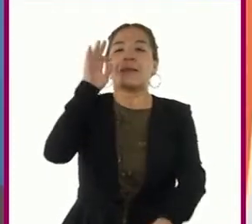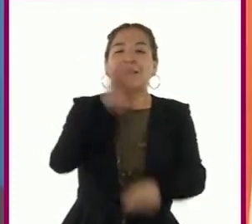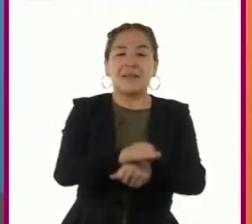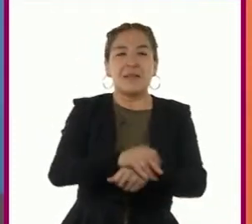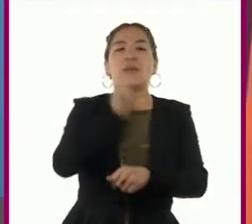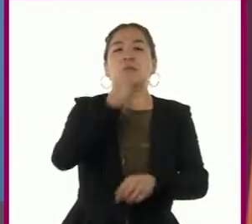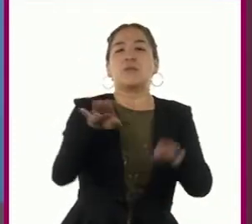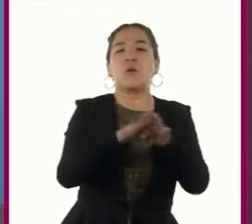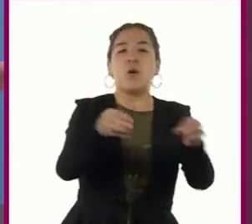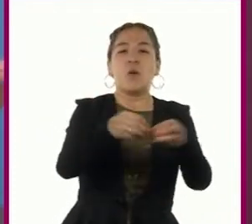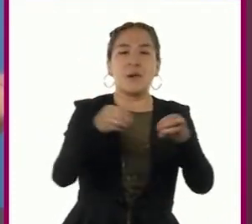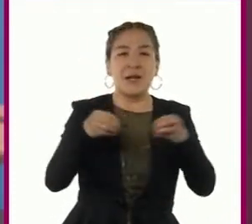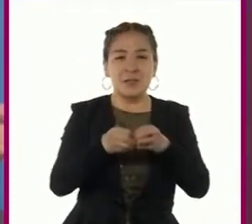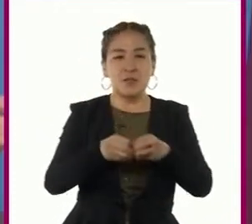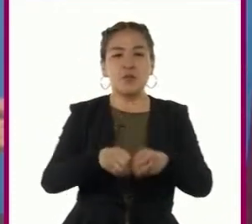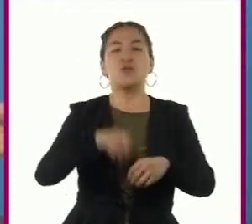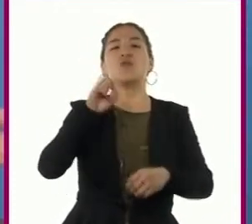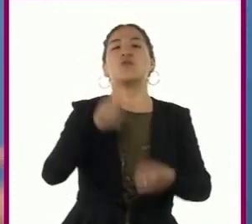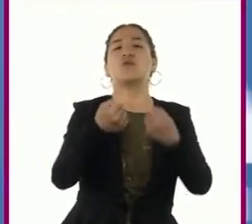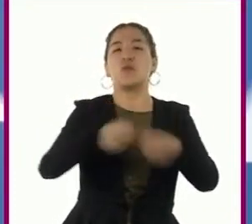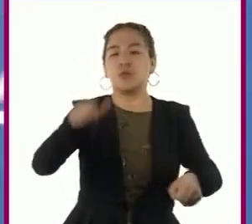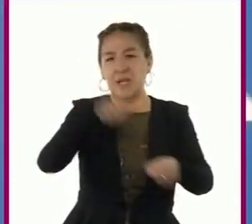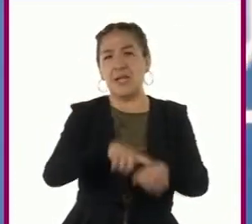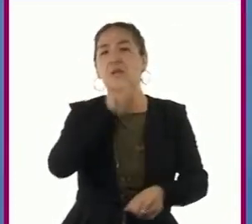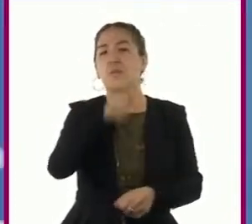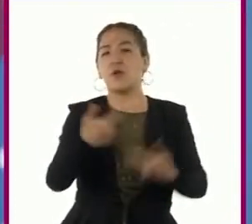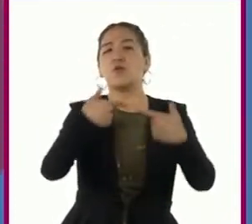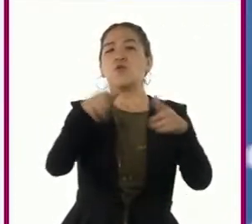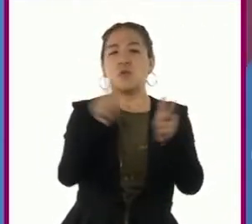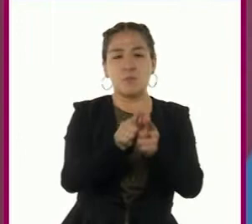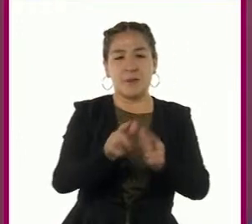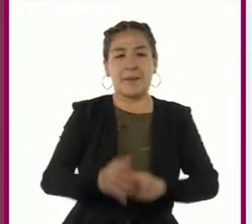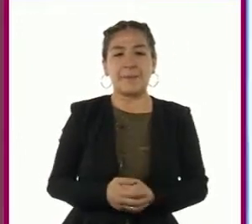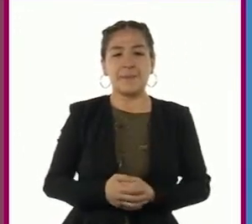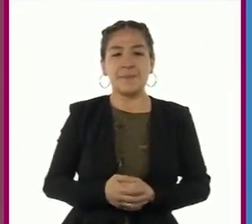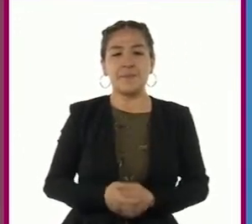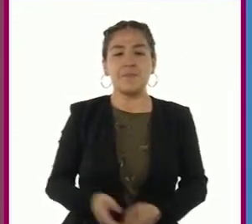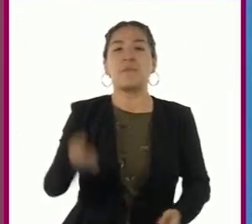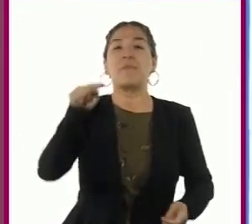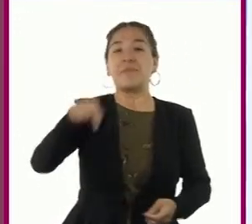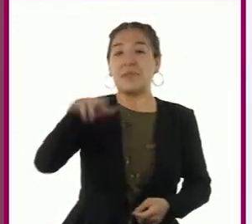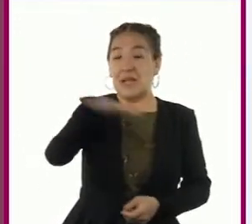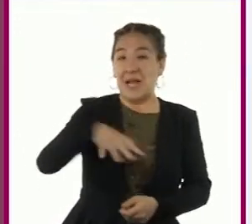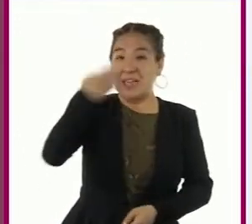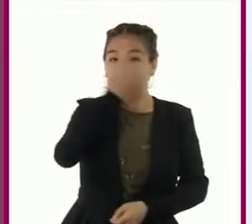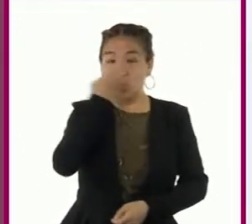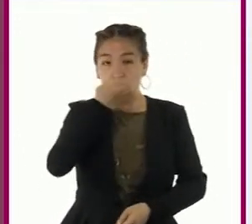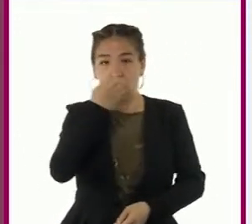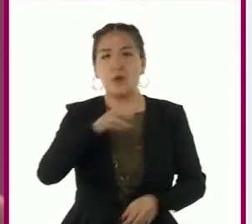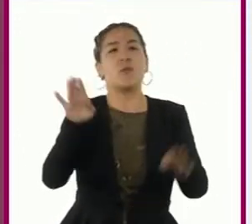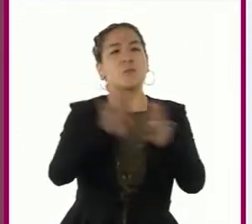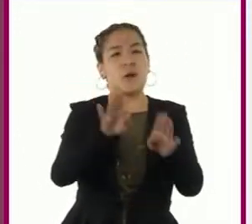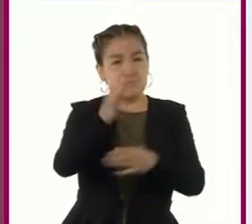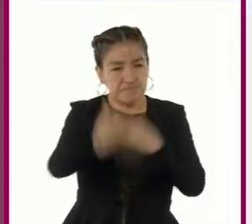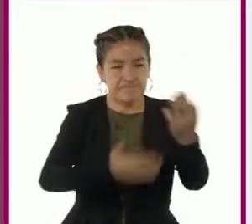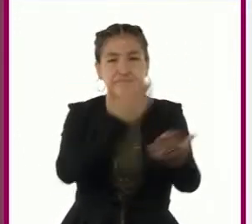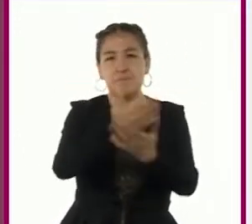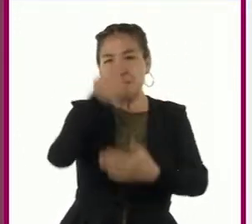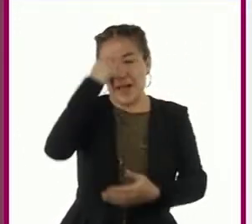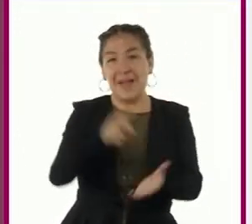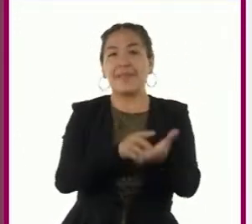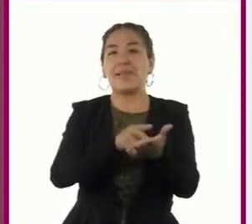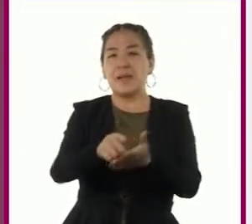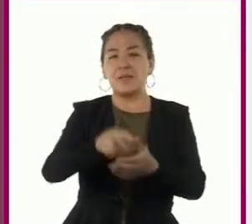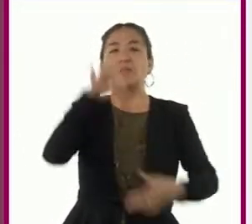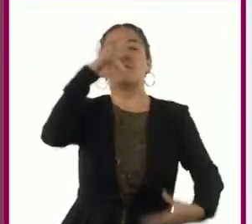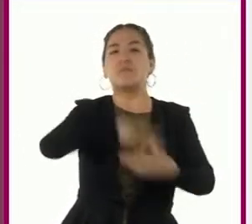por una organización social o un grupo. Como comunidad escolar, ejercimos nuestro derecho a elegir